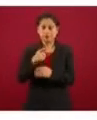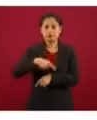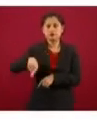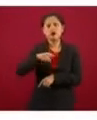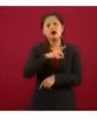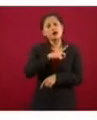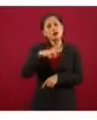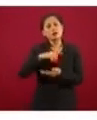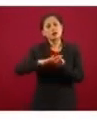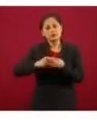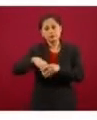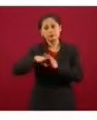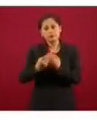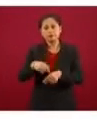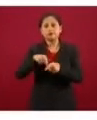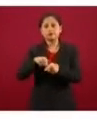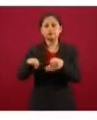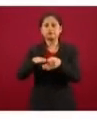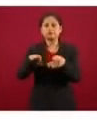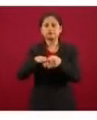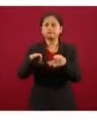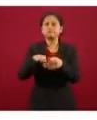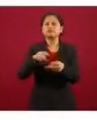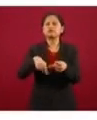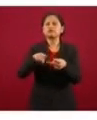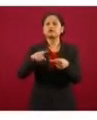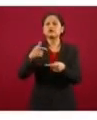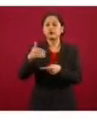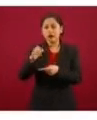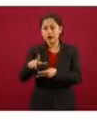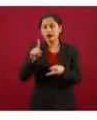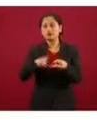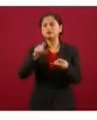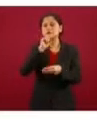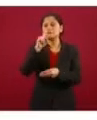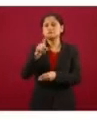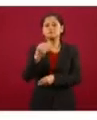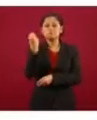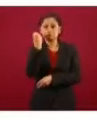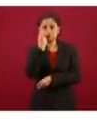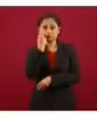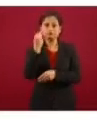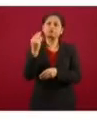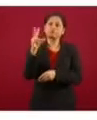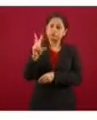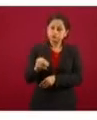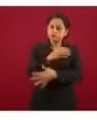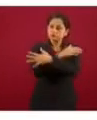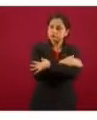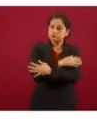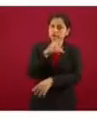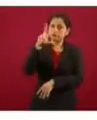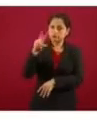etiqueta respiratoria, el saludo a la distancia, no beso, no a mano, por el momento tampoco abrazo, y todas las demás medidas de